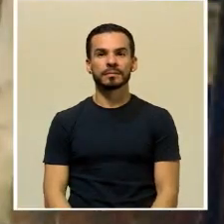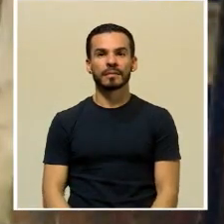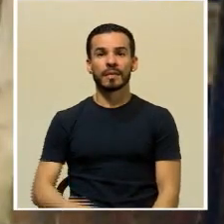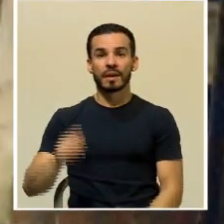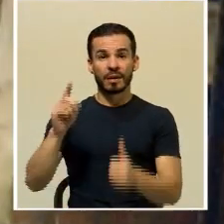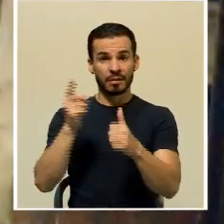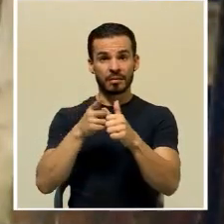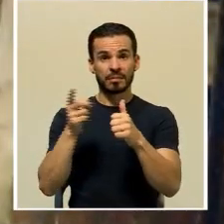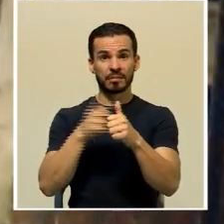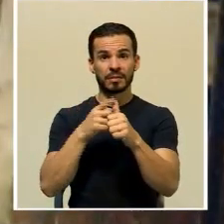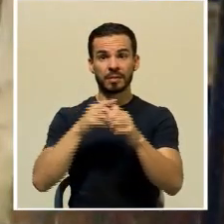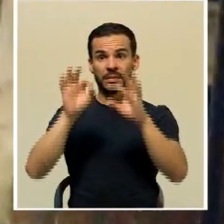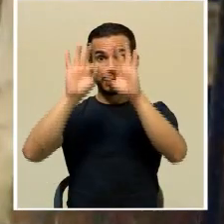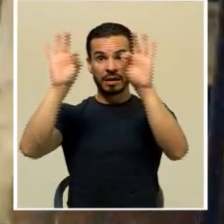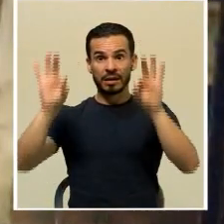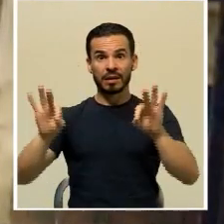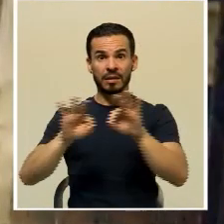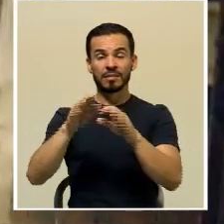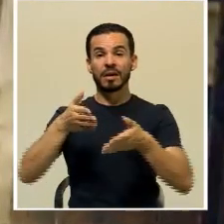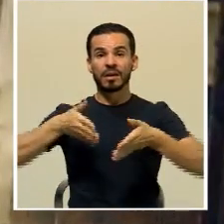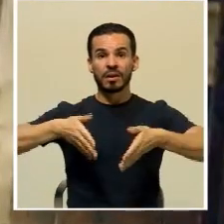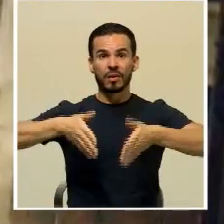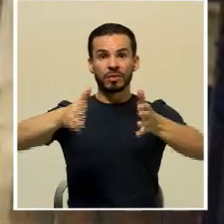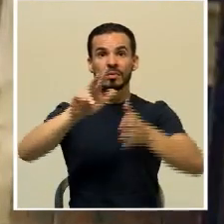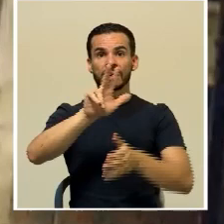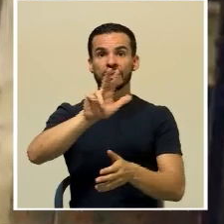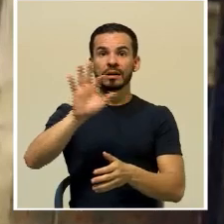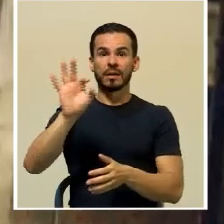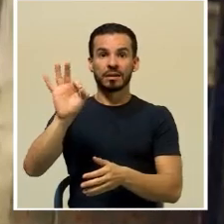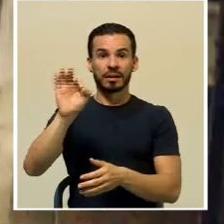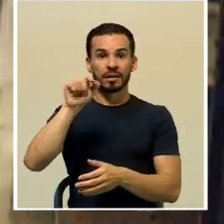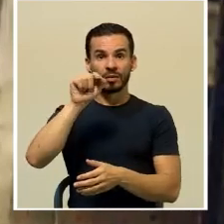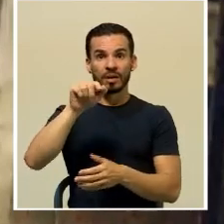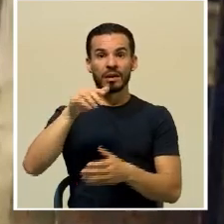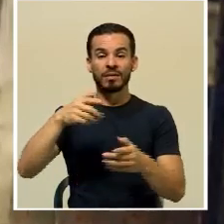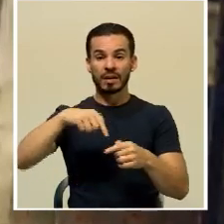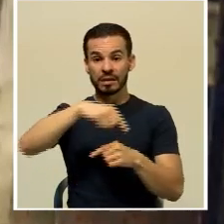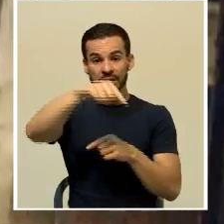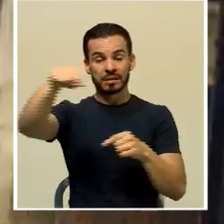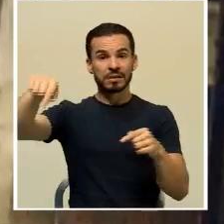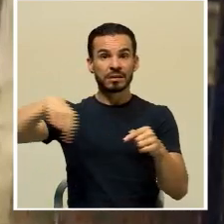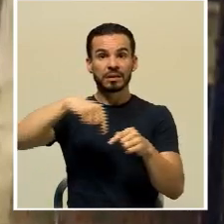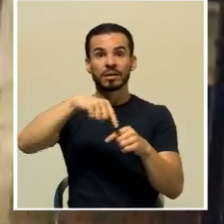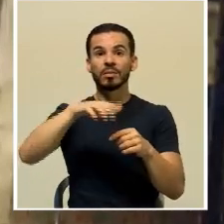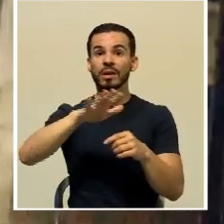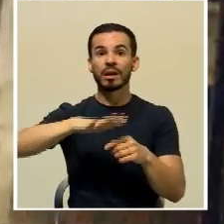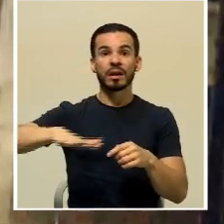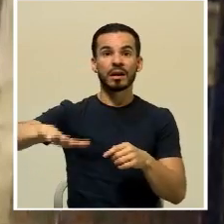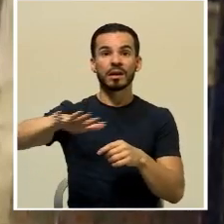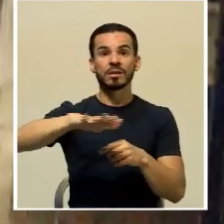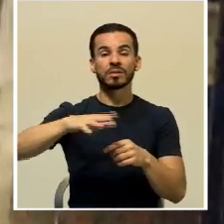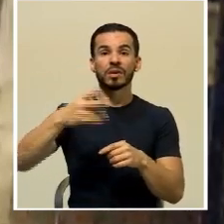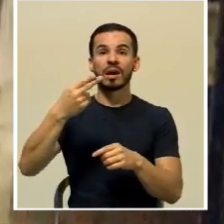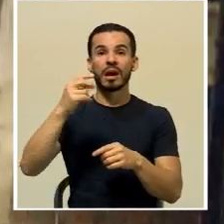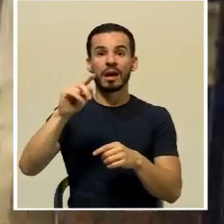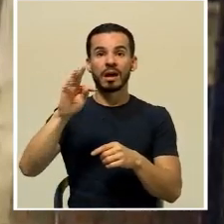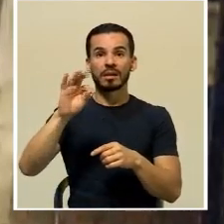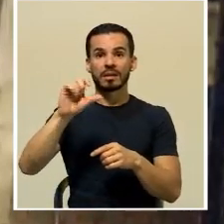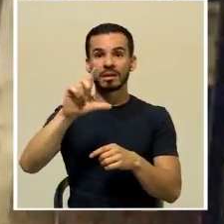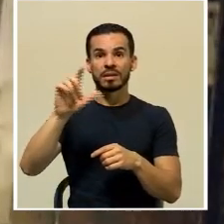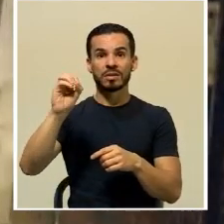La primera imagen que tenemos es en la ruta 39, en circunvalación en la zona de Atillo